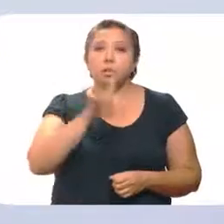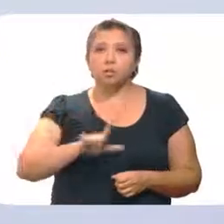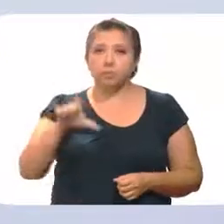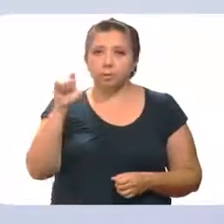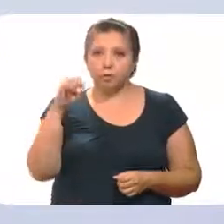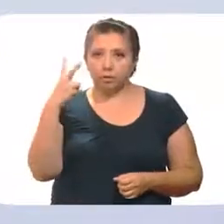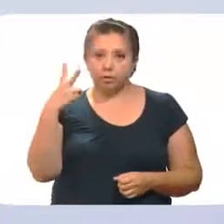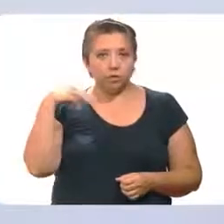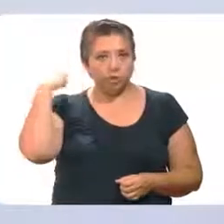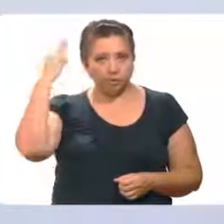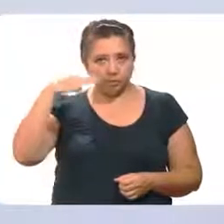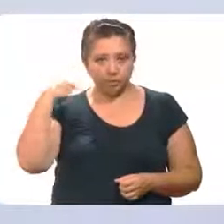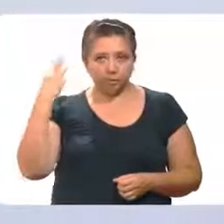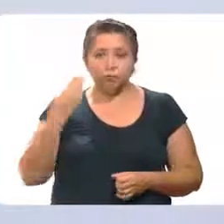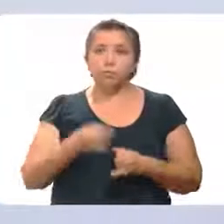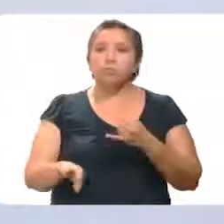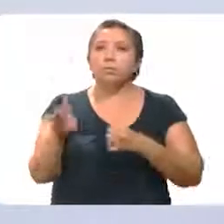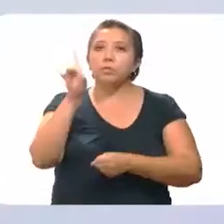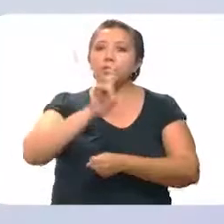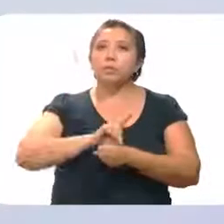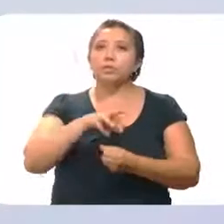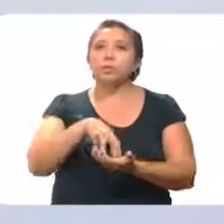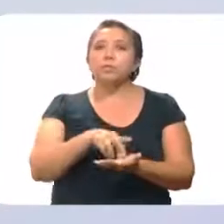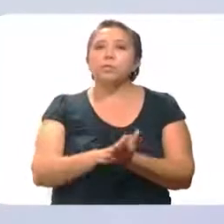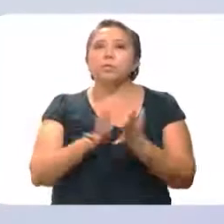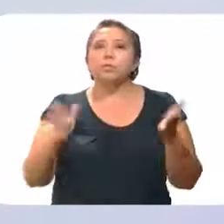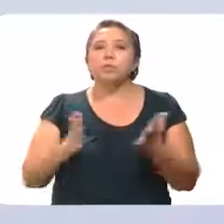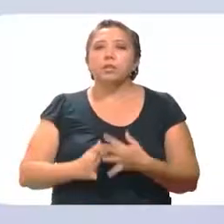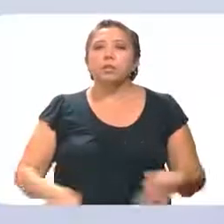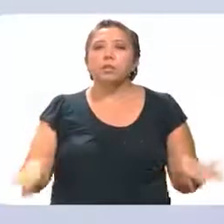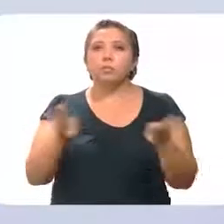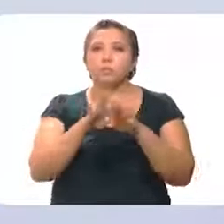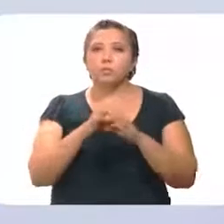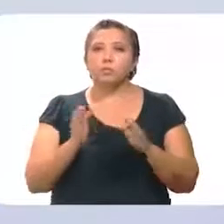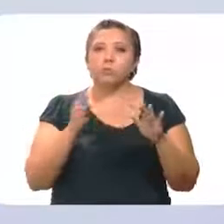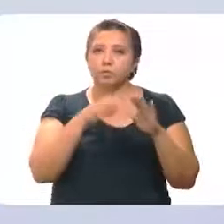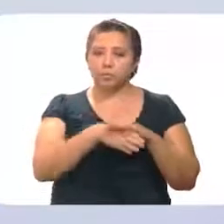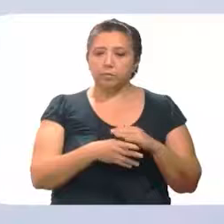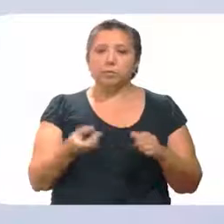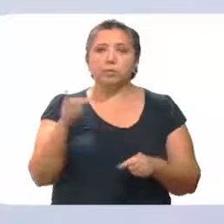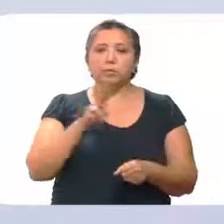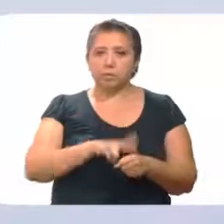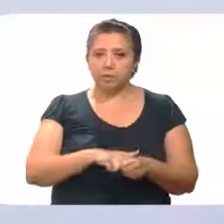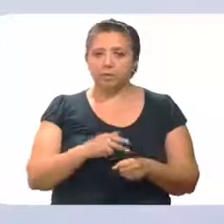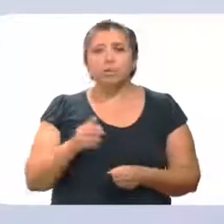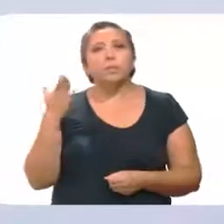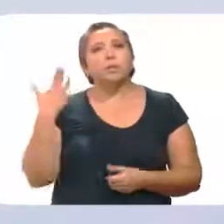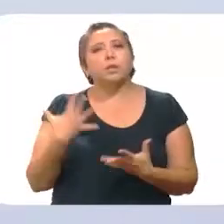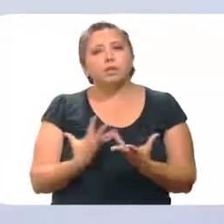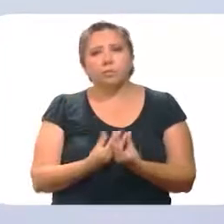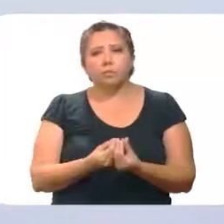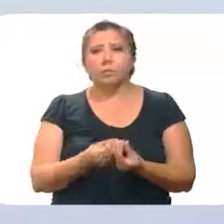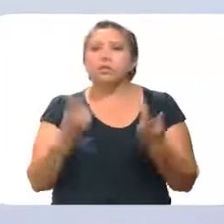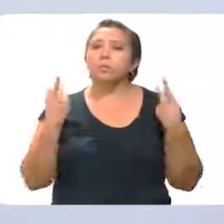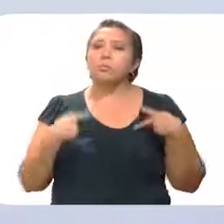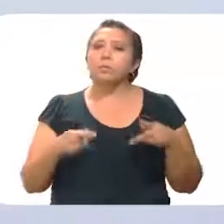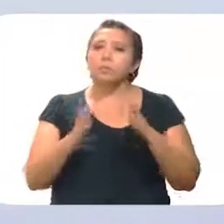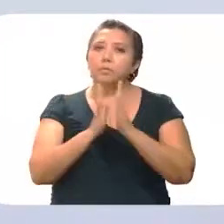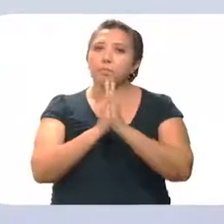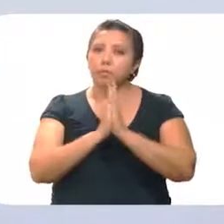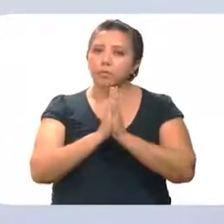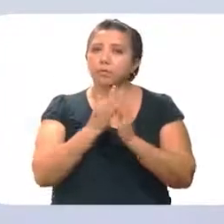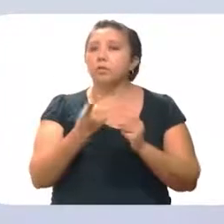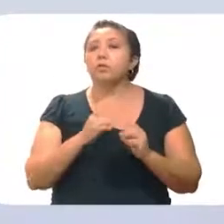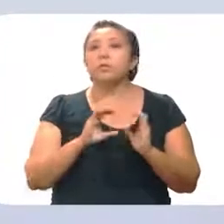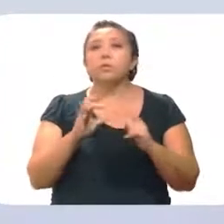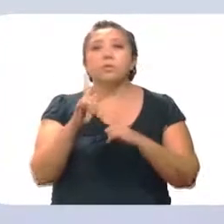lunes 22 de marzo. En los últimos días se ha registrado un incremento importante en los ingresos hospitalarios, por lo que pedimos a la población no bajar